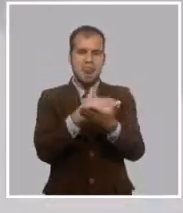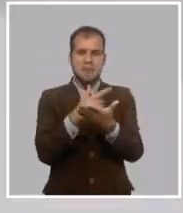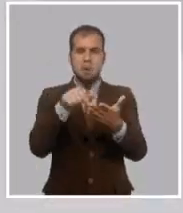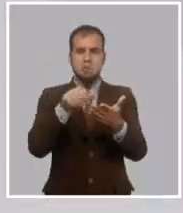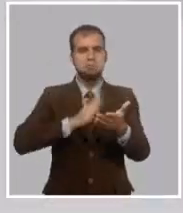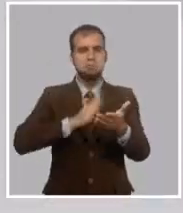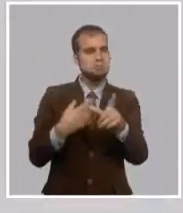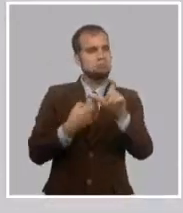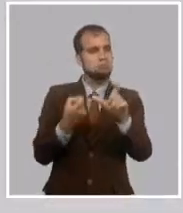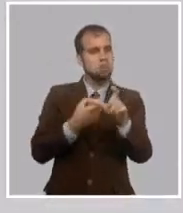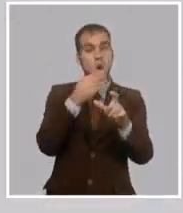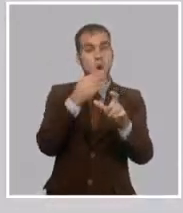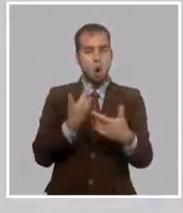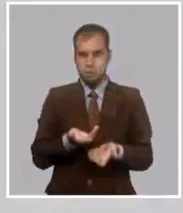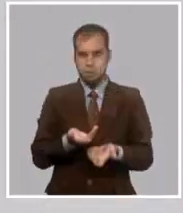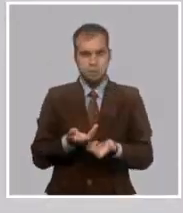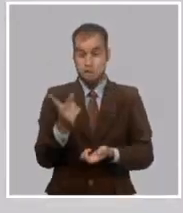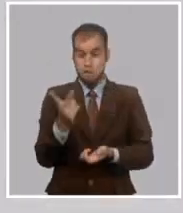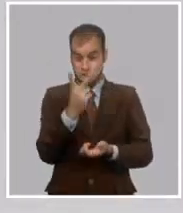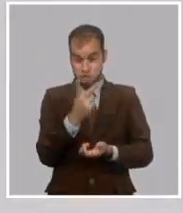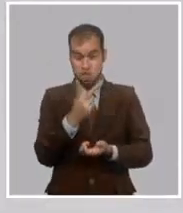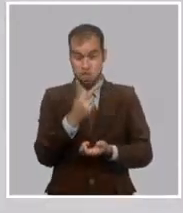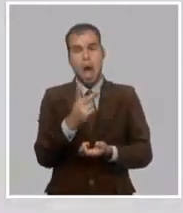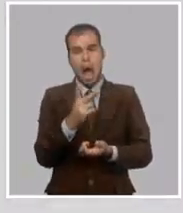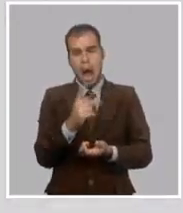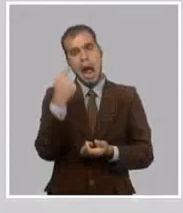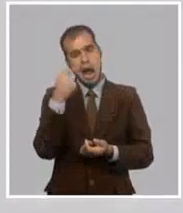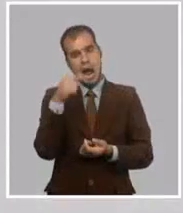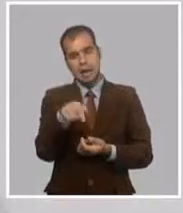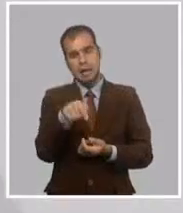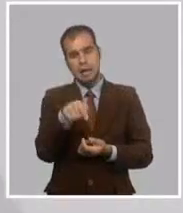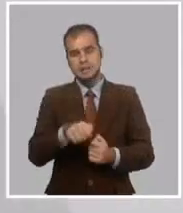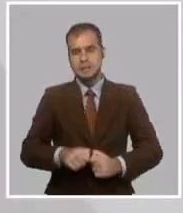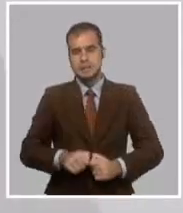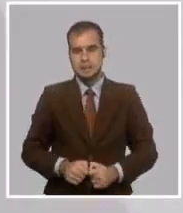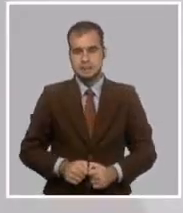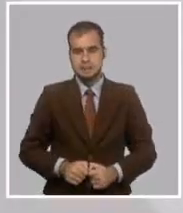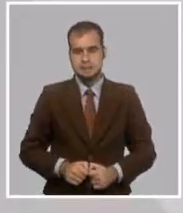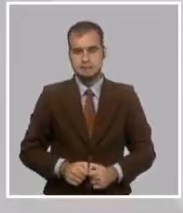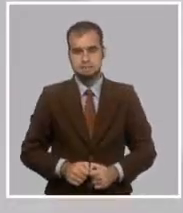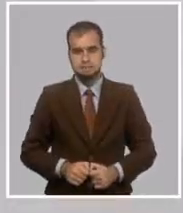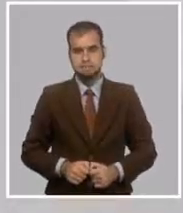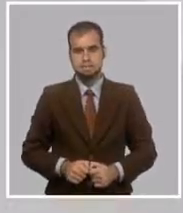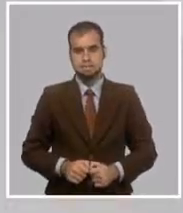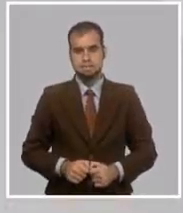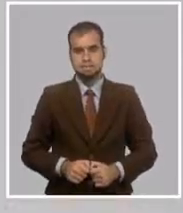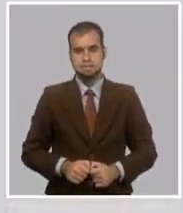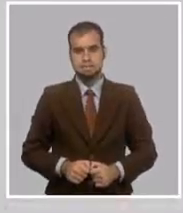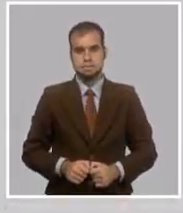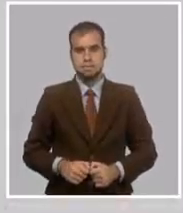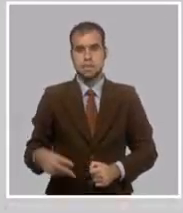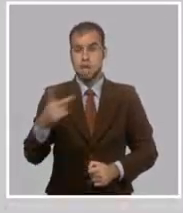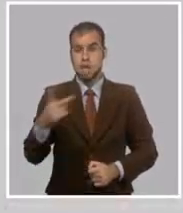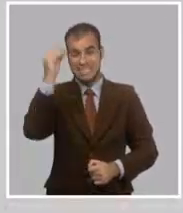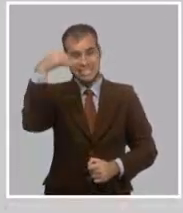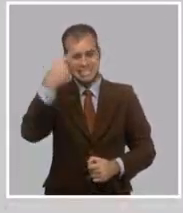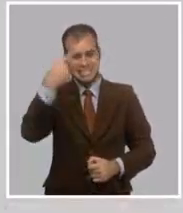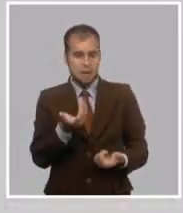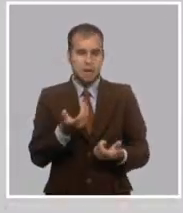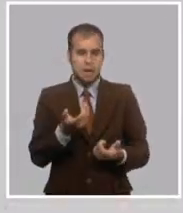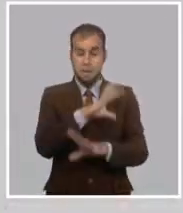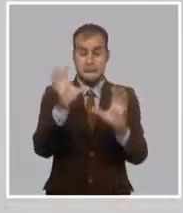Enrique Collazo, pues coincidían en atribuirle a la Cámara de Representantes, a su